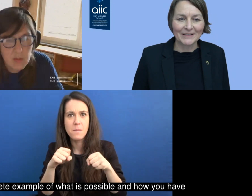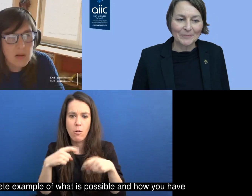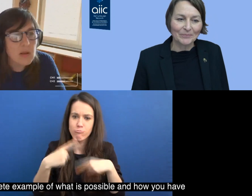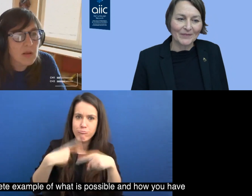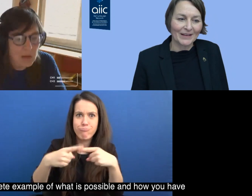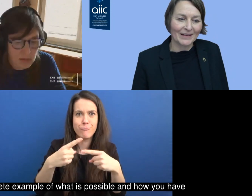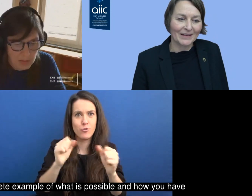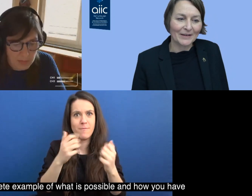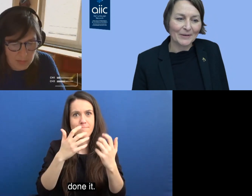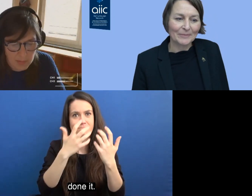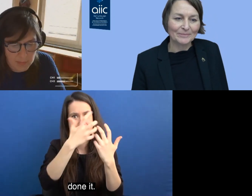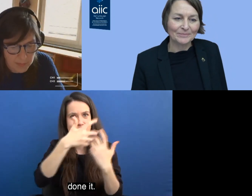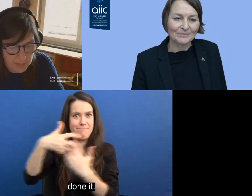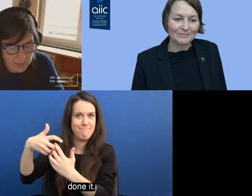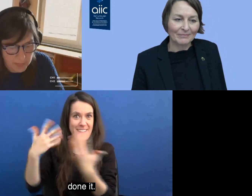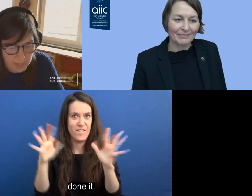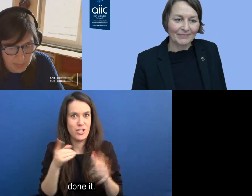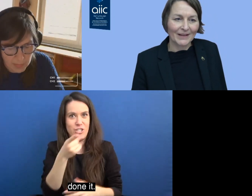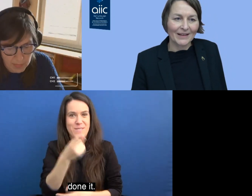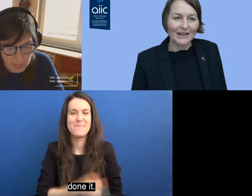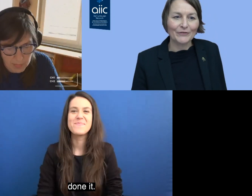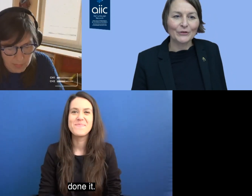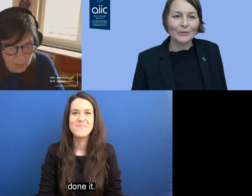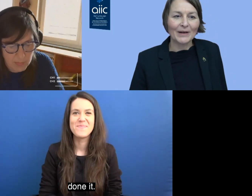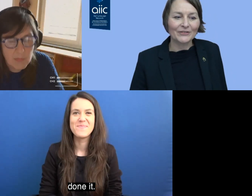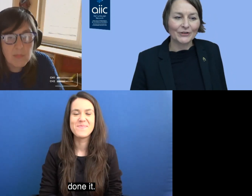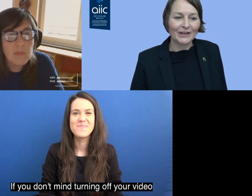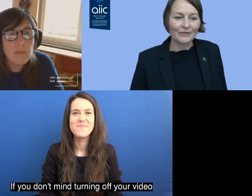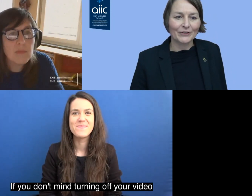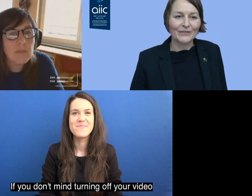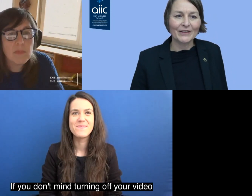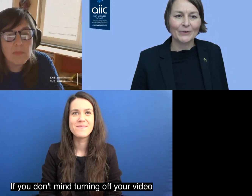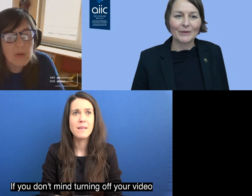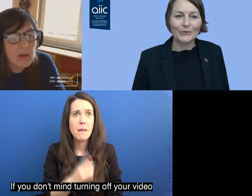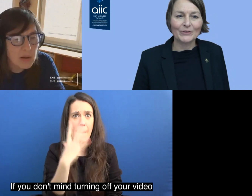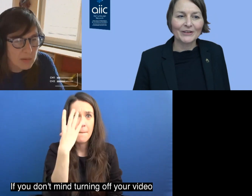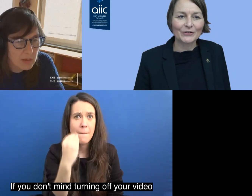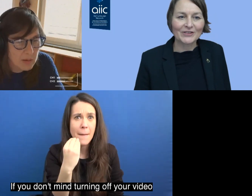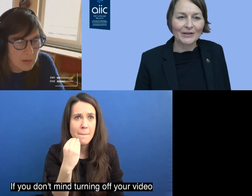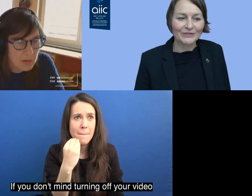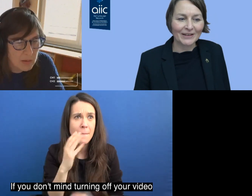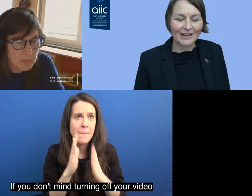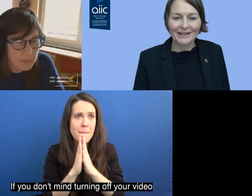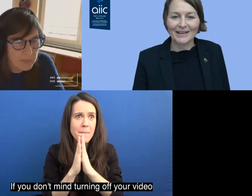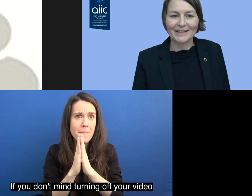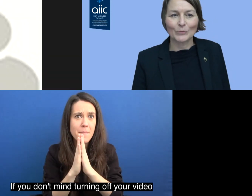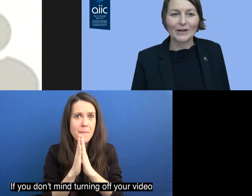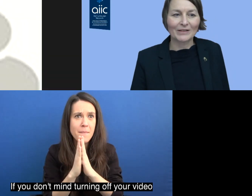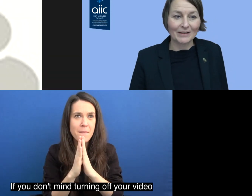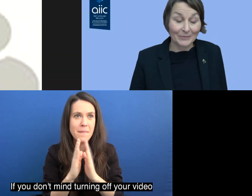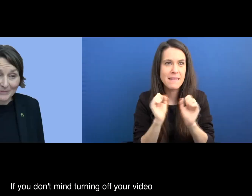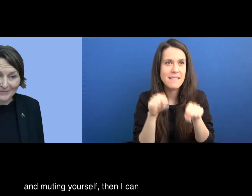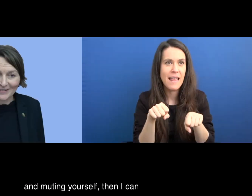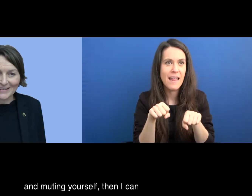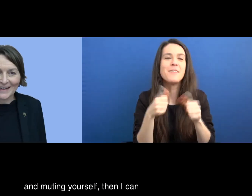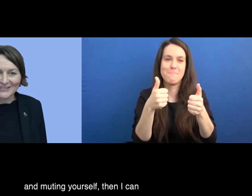entender o tener un ejemplo concreto de lo que es posible hacer y cómo lo has hecho. Entonces te